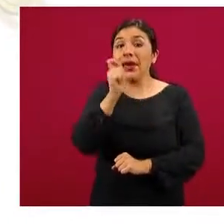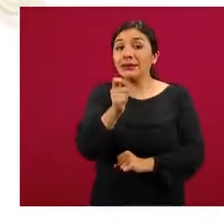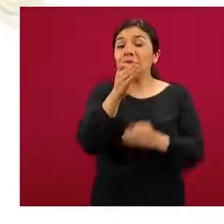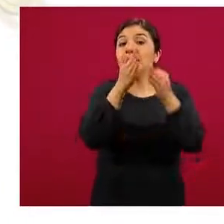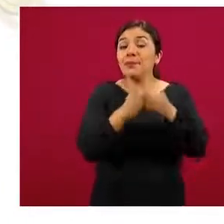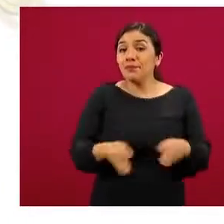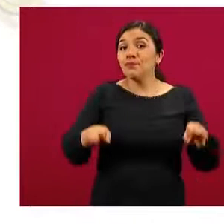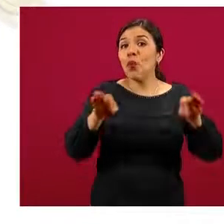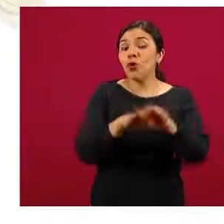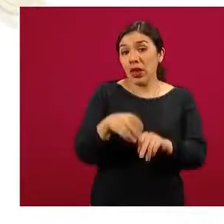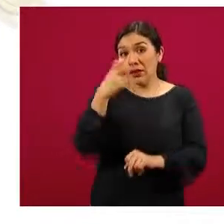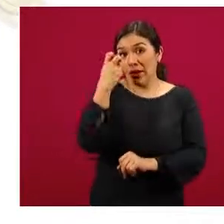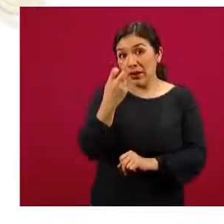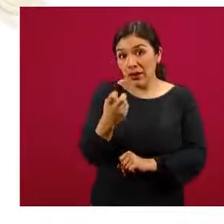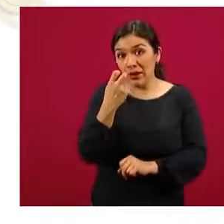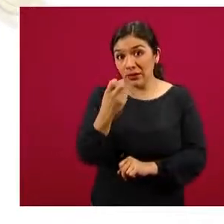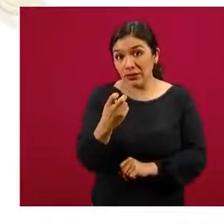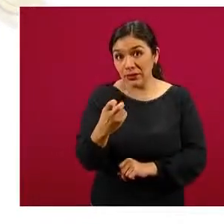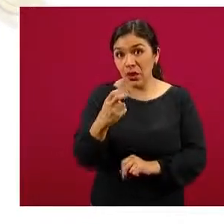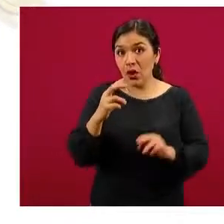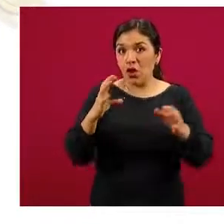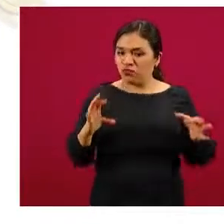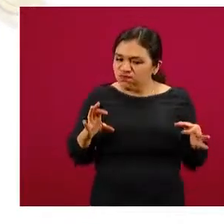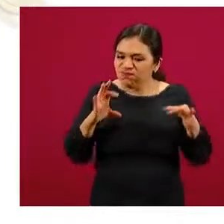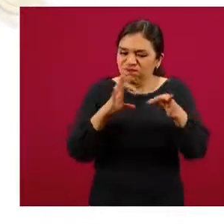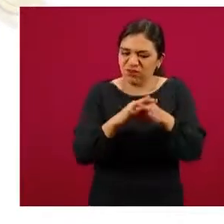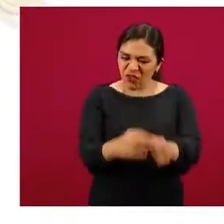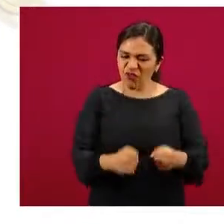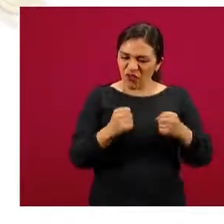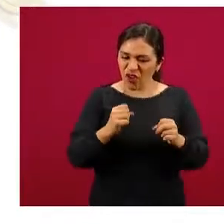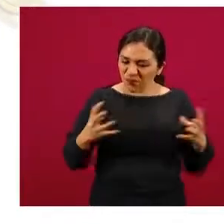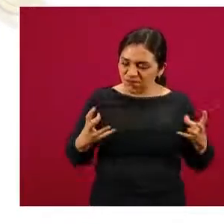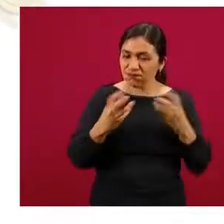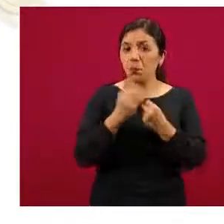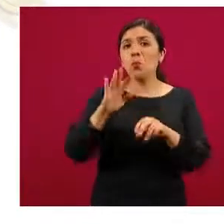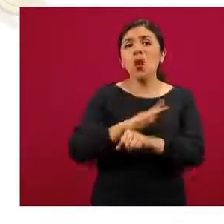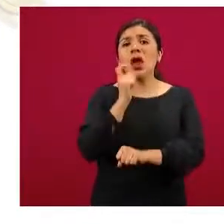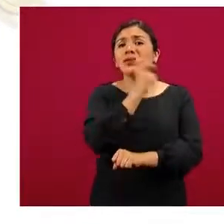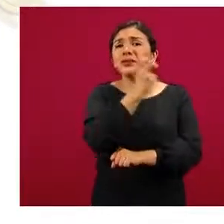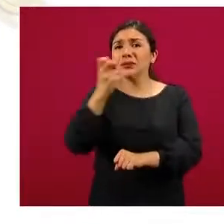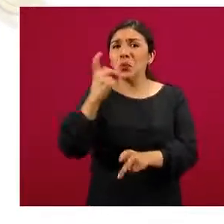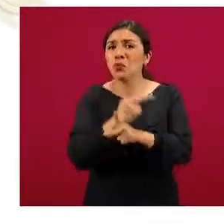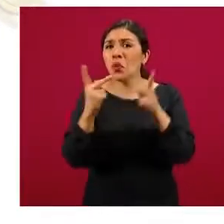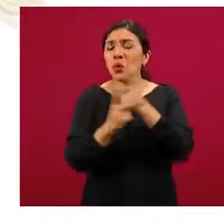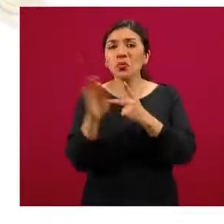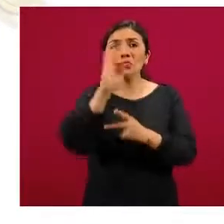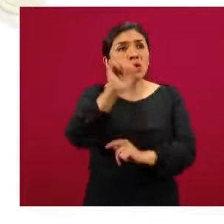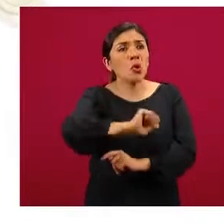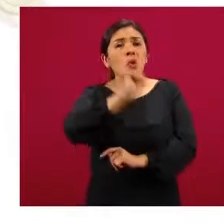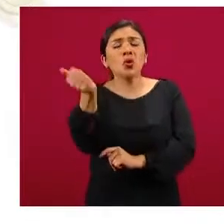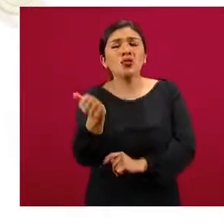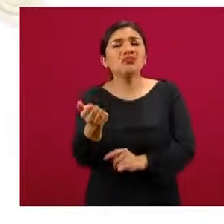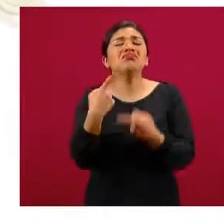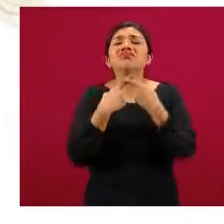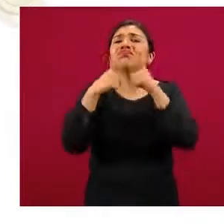importante esta unión de fuerzas porque son productos que de otra manera no estarían en el mercado,